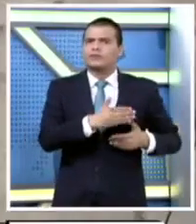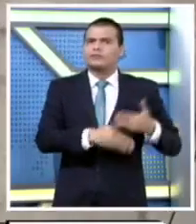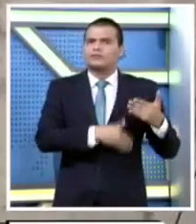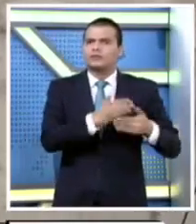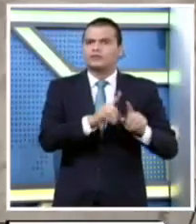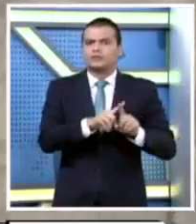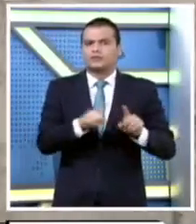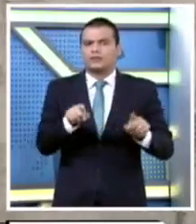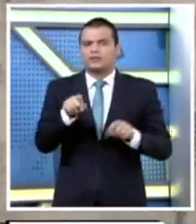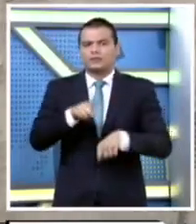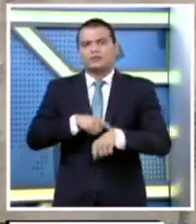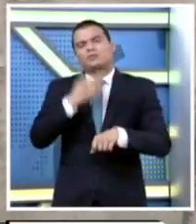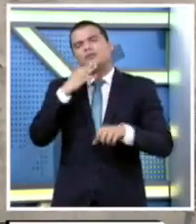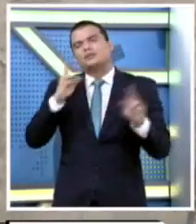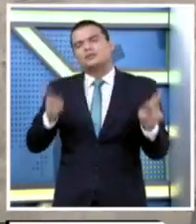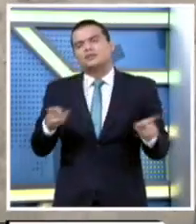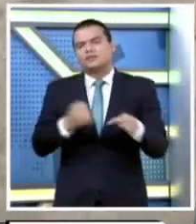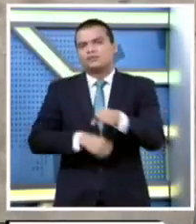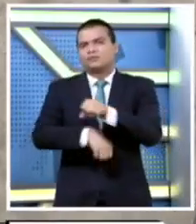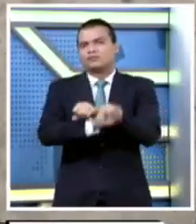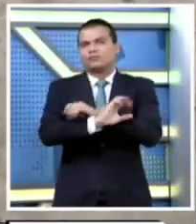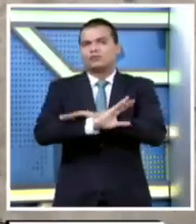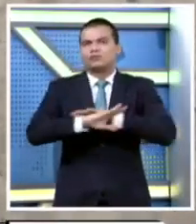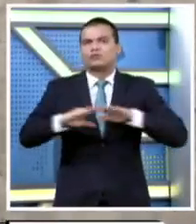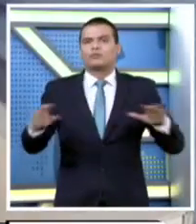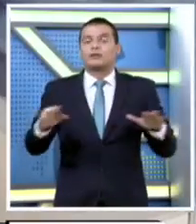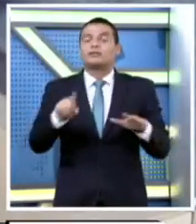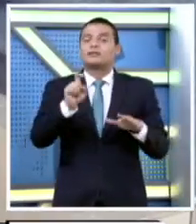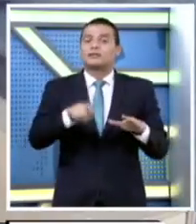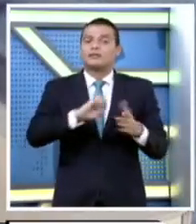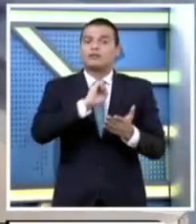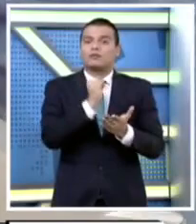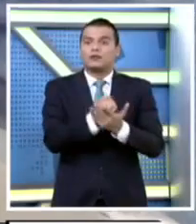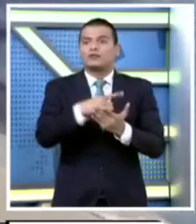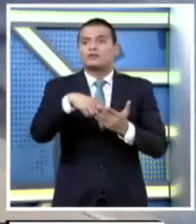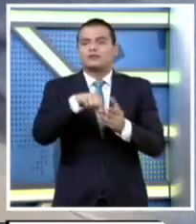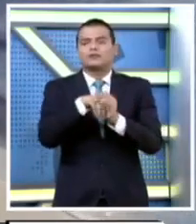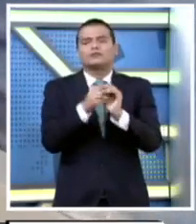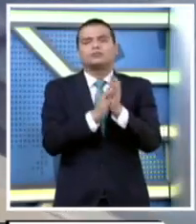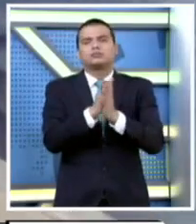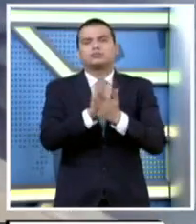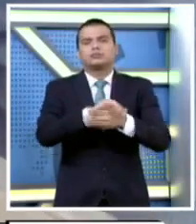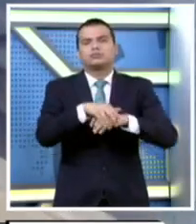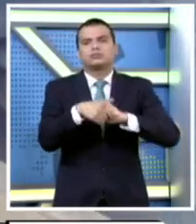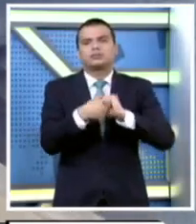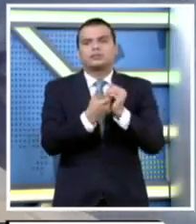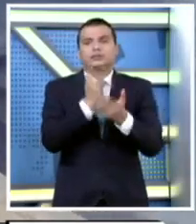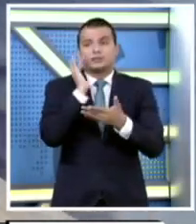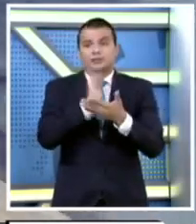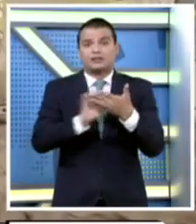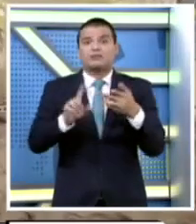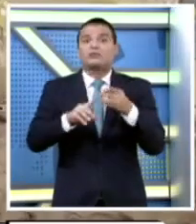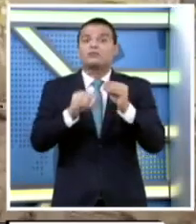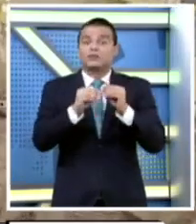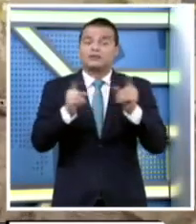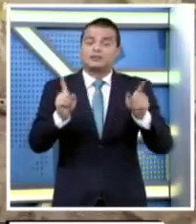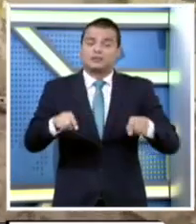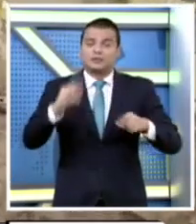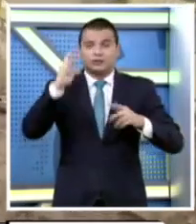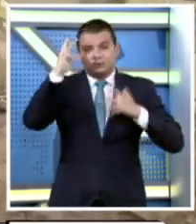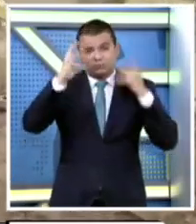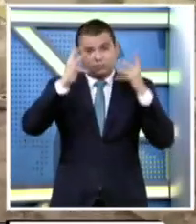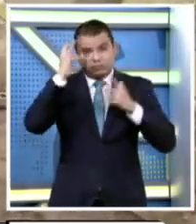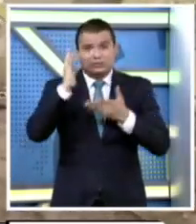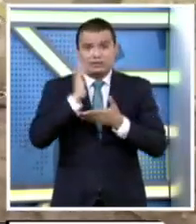El fútbol en horas de descanso está suspendido y el lavado de manos y la higiene personal son dos nuevas herramientas para esta parte de